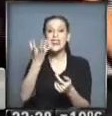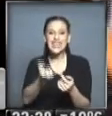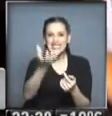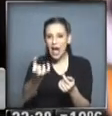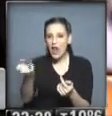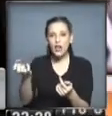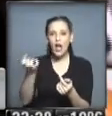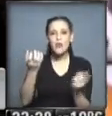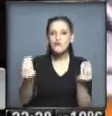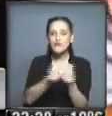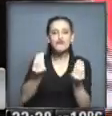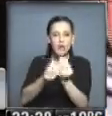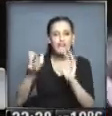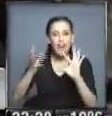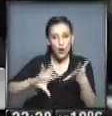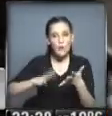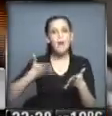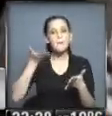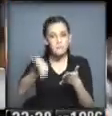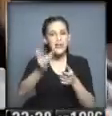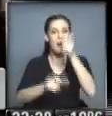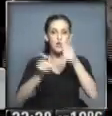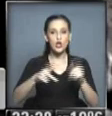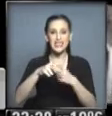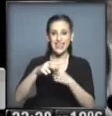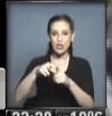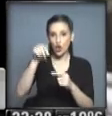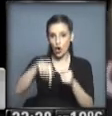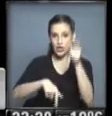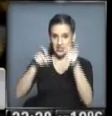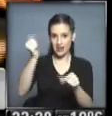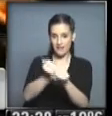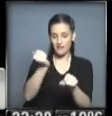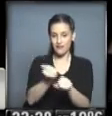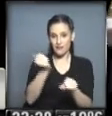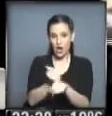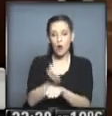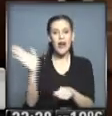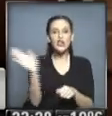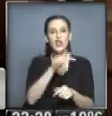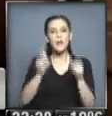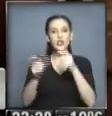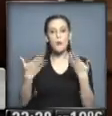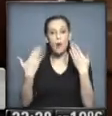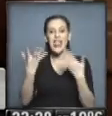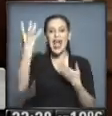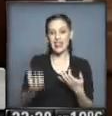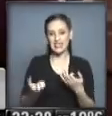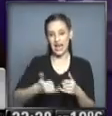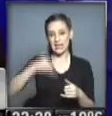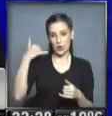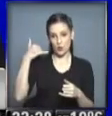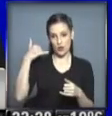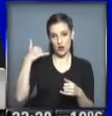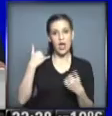tipo de soportes y pide la colaboración de gente de la tecnología para que todo el mundo pueda acceder. Y lo que estamos viendo ahí también es